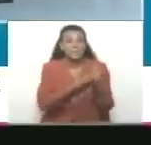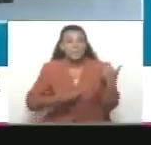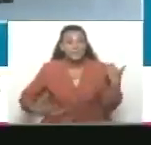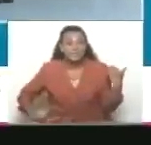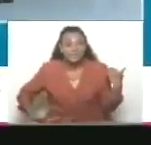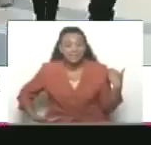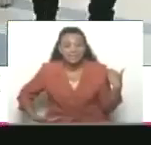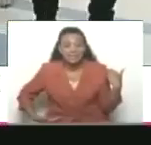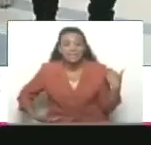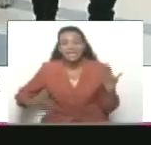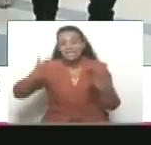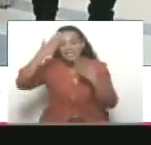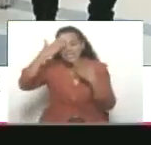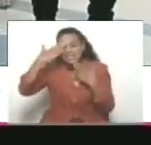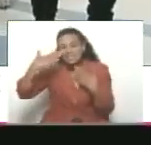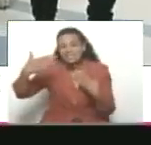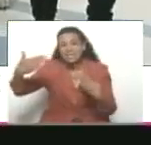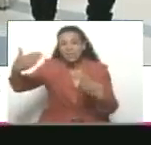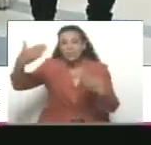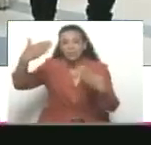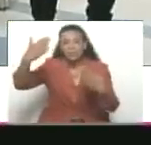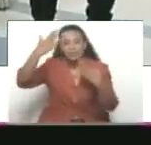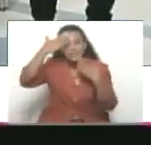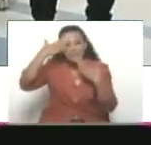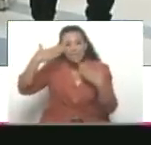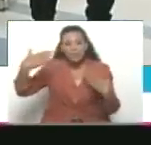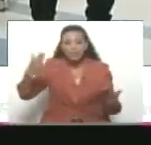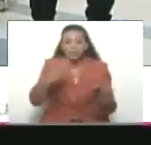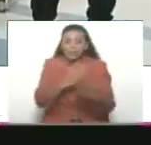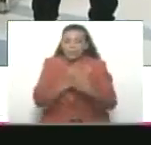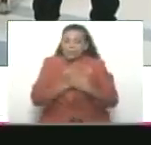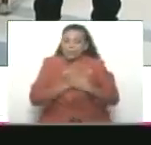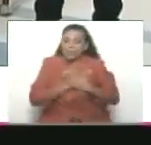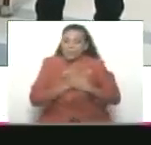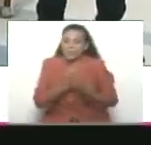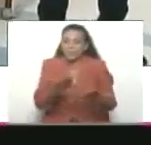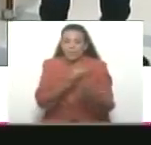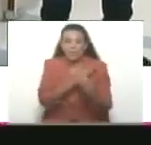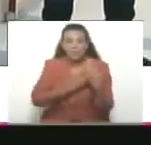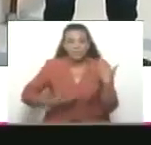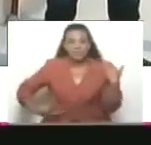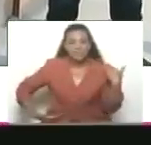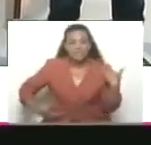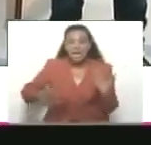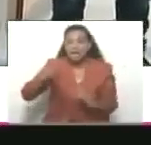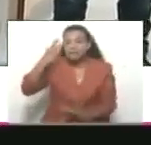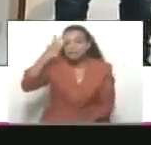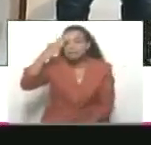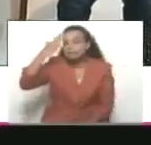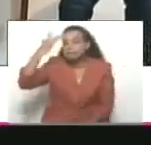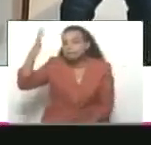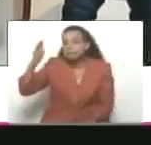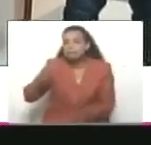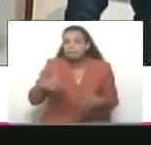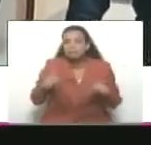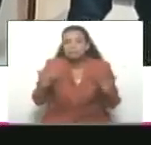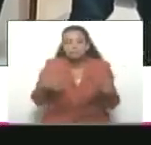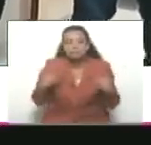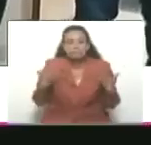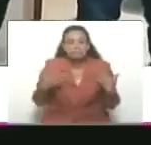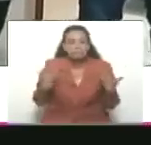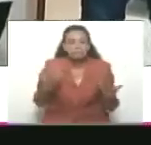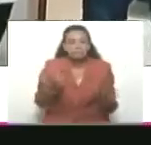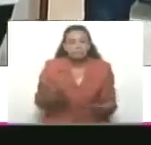presidente saludos saludos mi querido presidente usted no se imagina la alegría y el